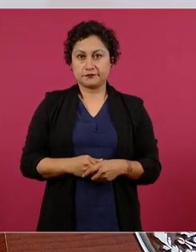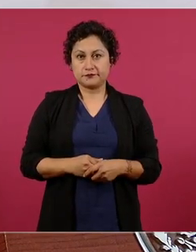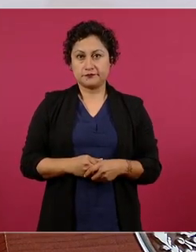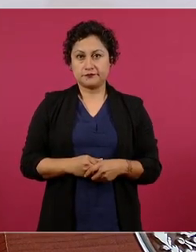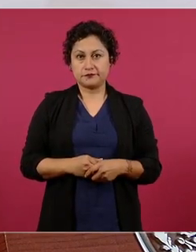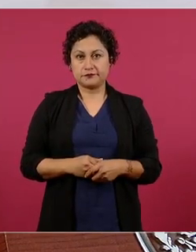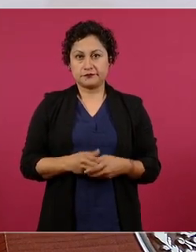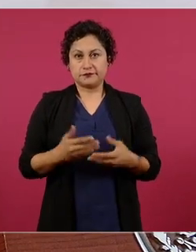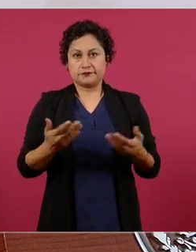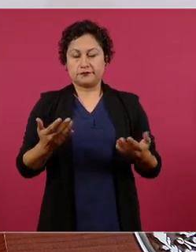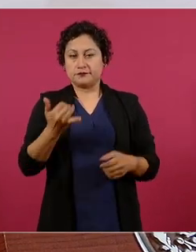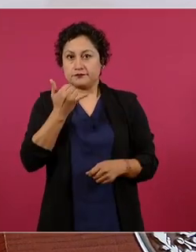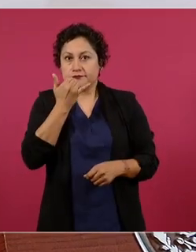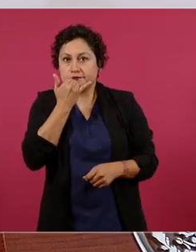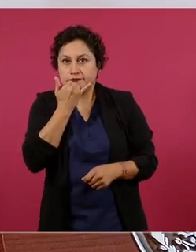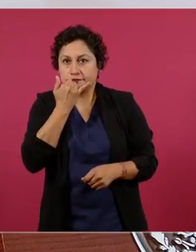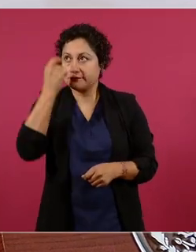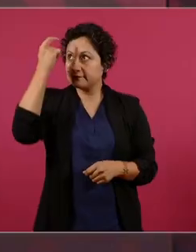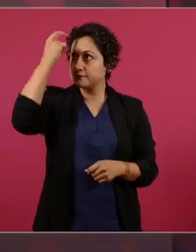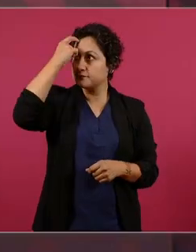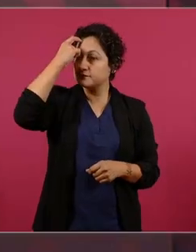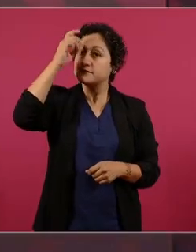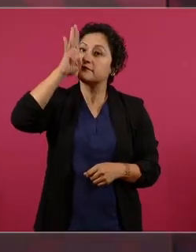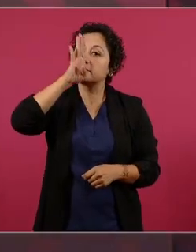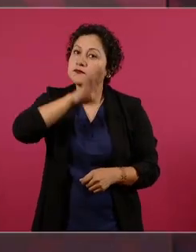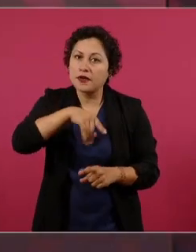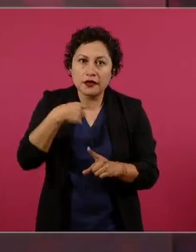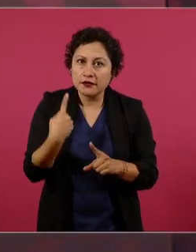¿Quiénes son los inconscientes?